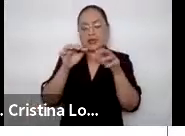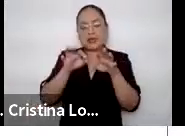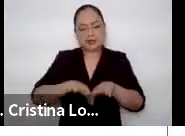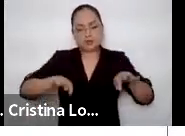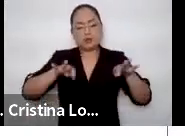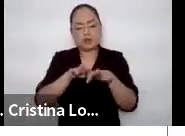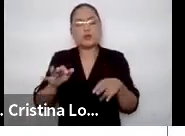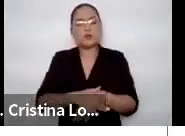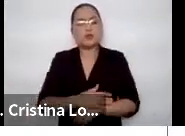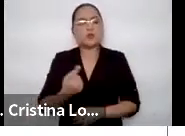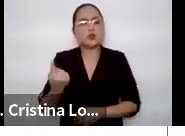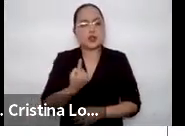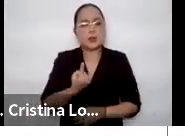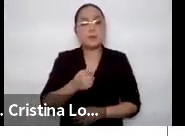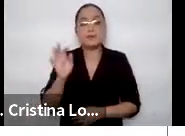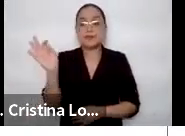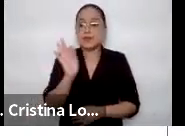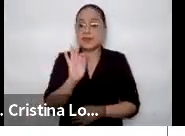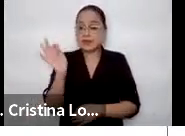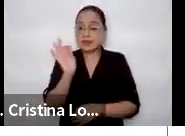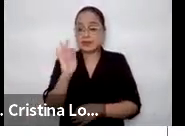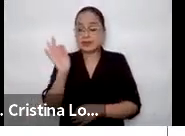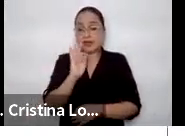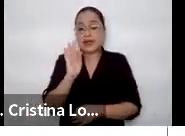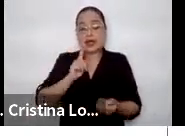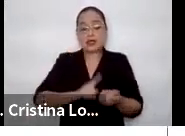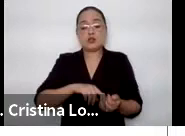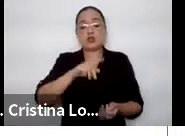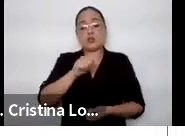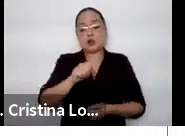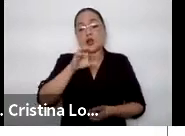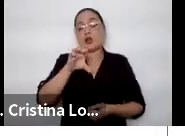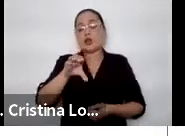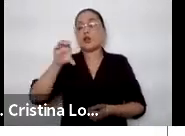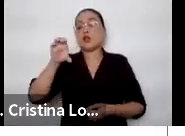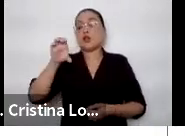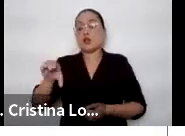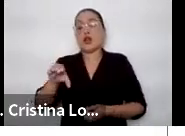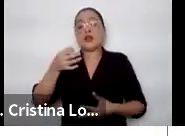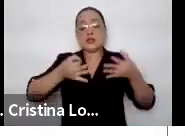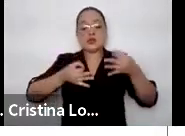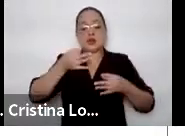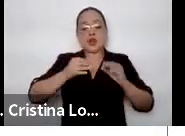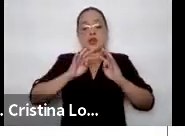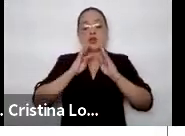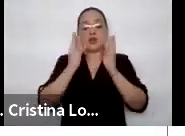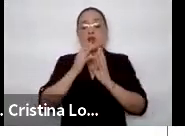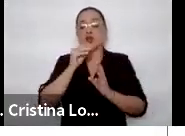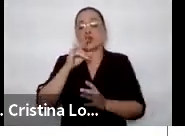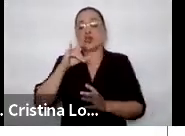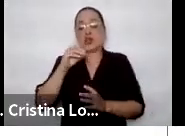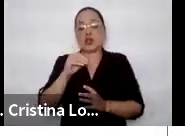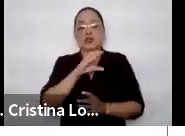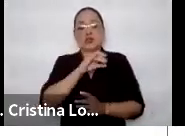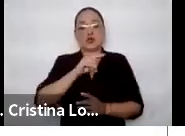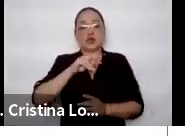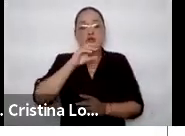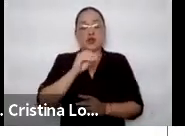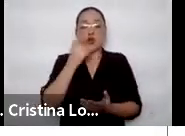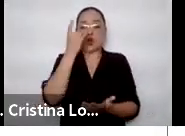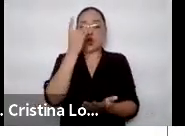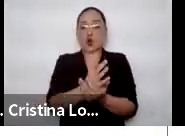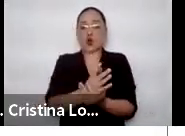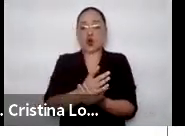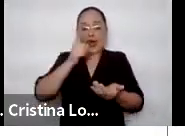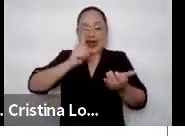mencionar. En el caso de los tribunales colegiados de circuito, solamente van a obligar a los órganos jurisdiccionales que están en